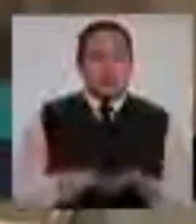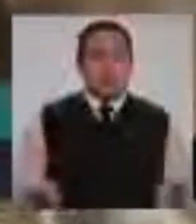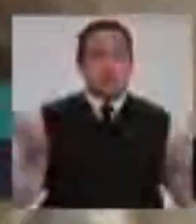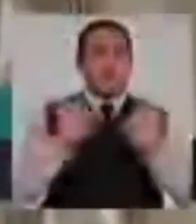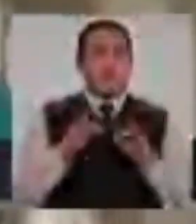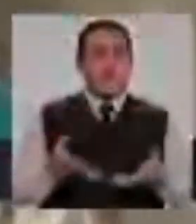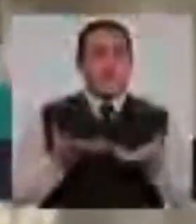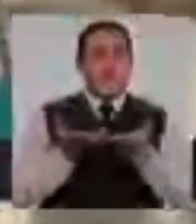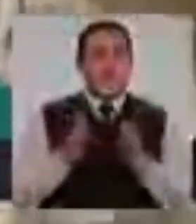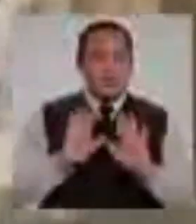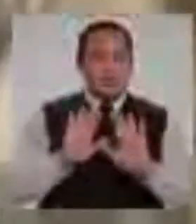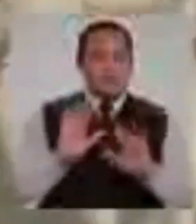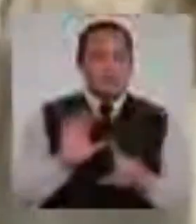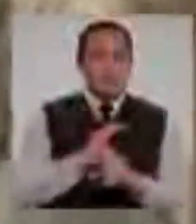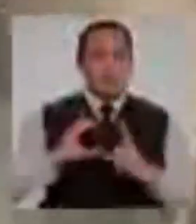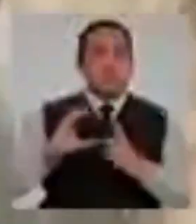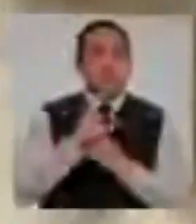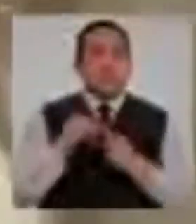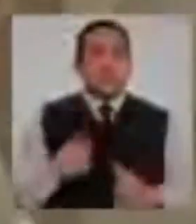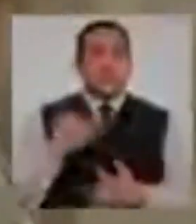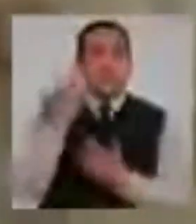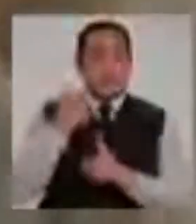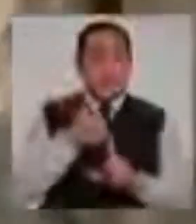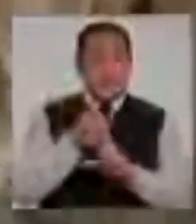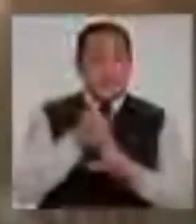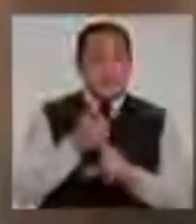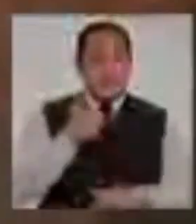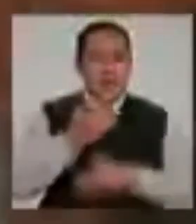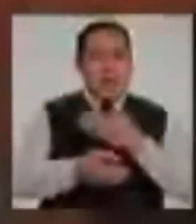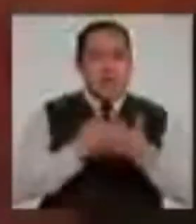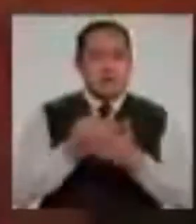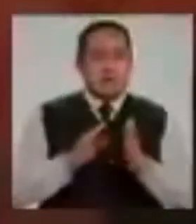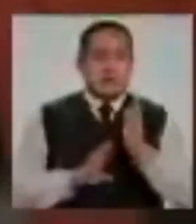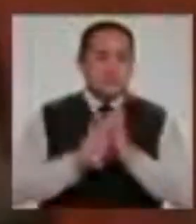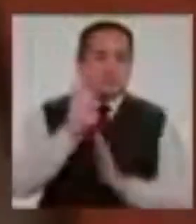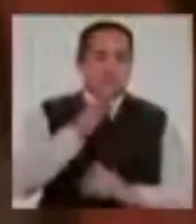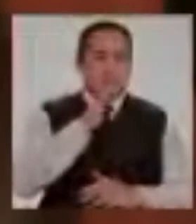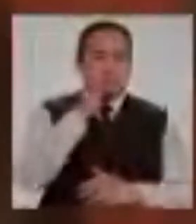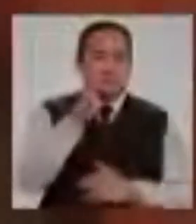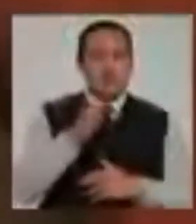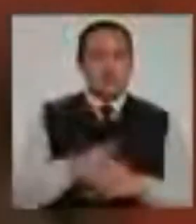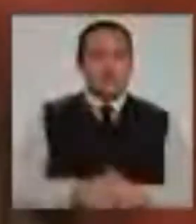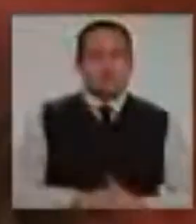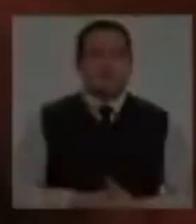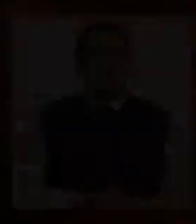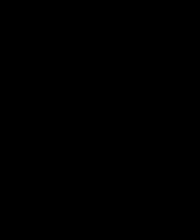donde plasman su cultura y que esperan que las mismas trasciendan fronteras.